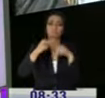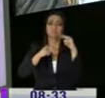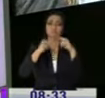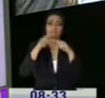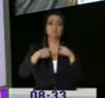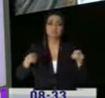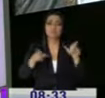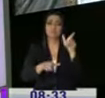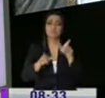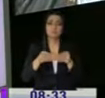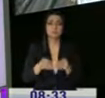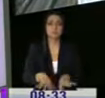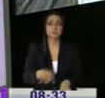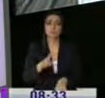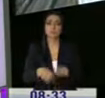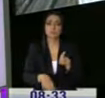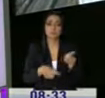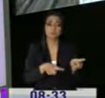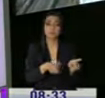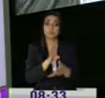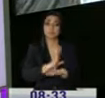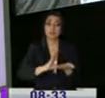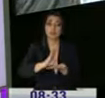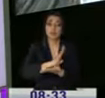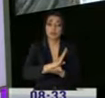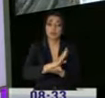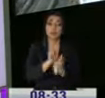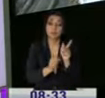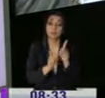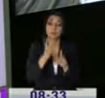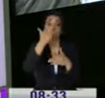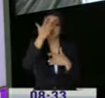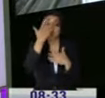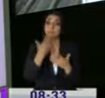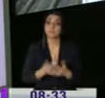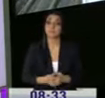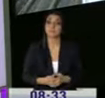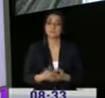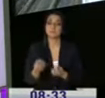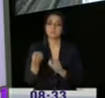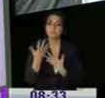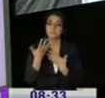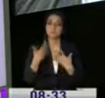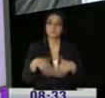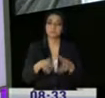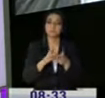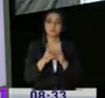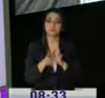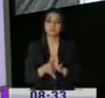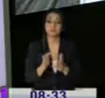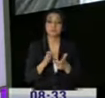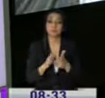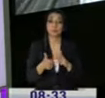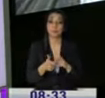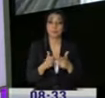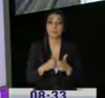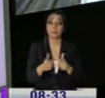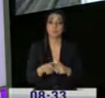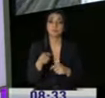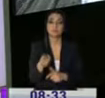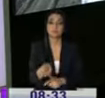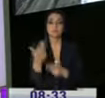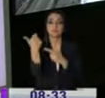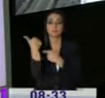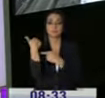perjudicar a otros sectores también, como este, el caso del barrio. Andrea Orbe relatando con los vecinos un problema que compete a ustedes,